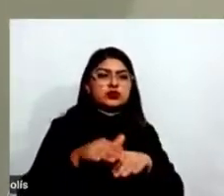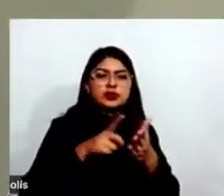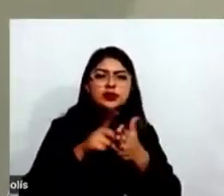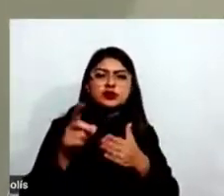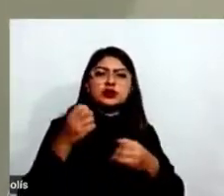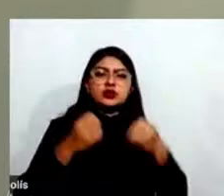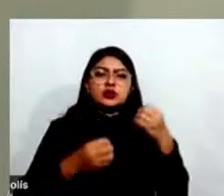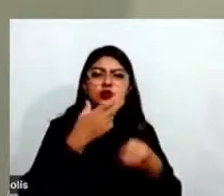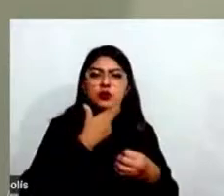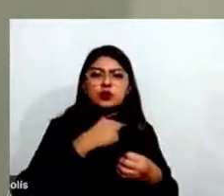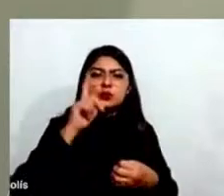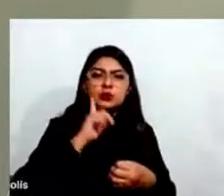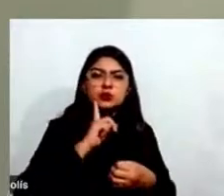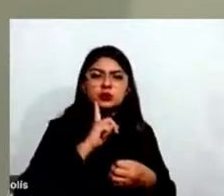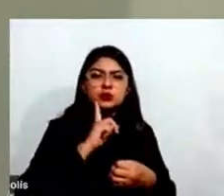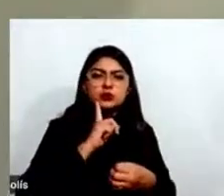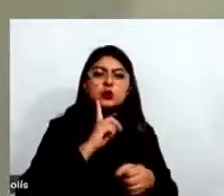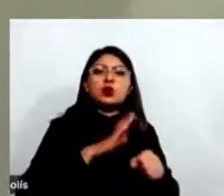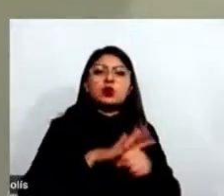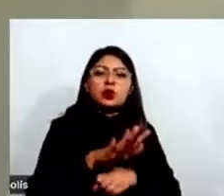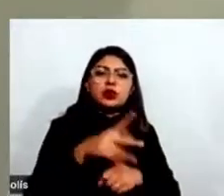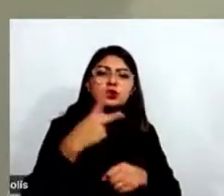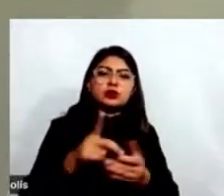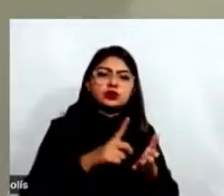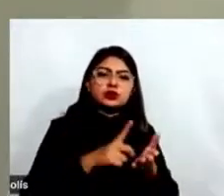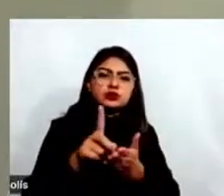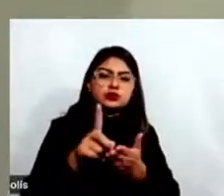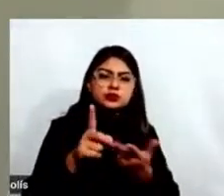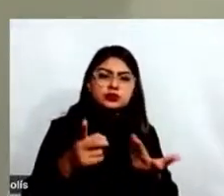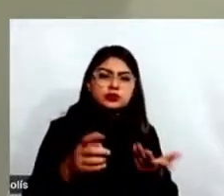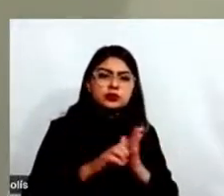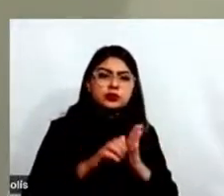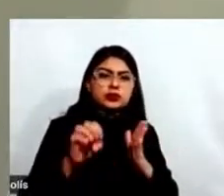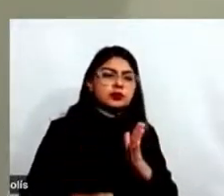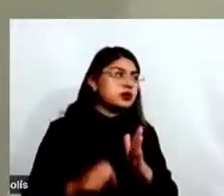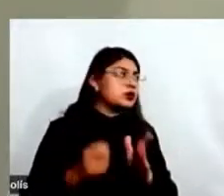Es decir, sobre todo derechos como la libertad de expresión